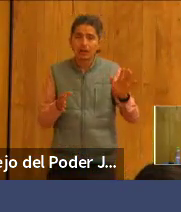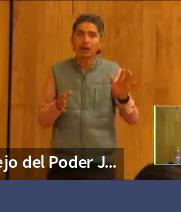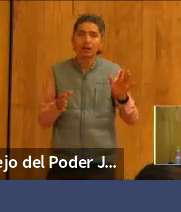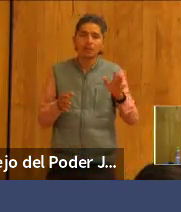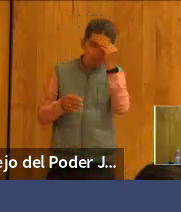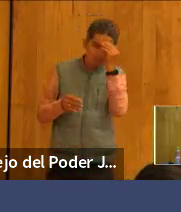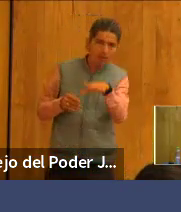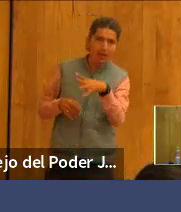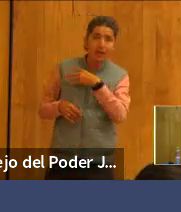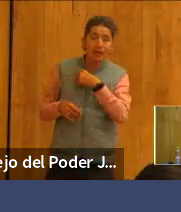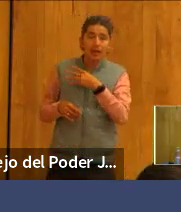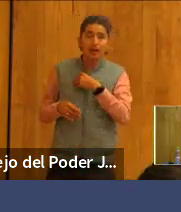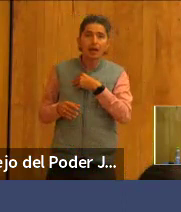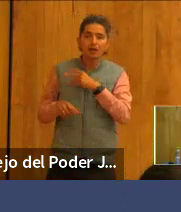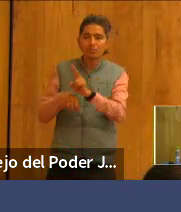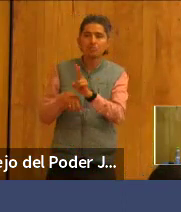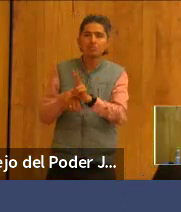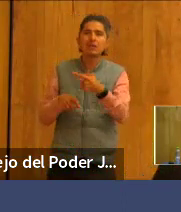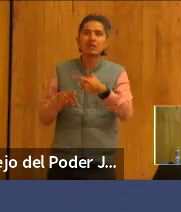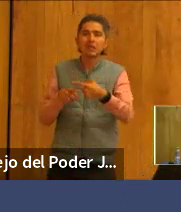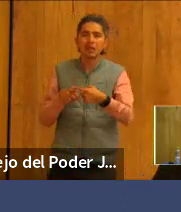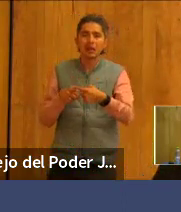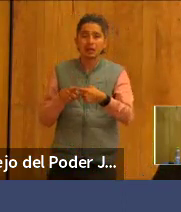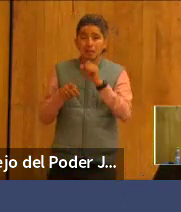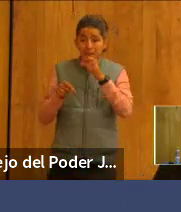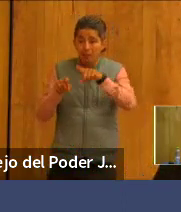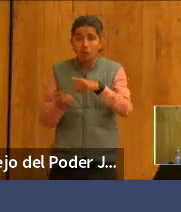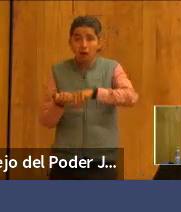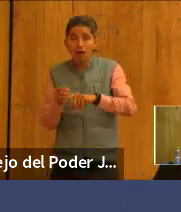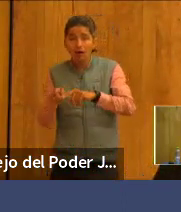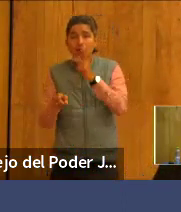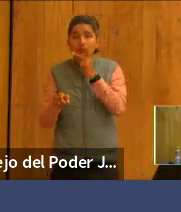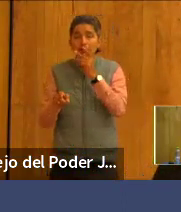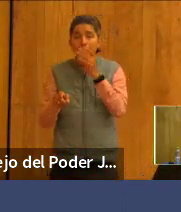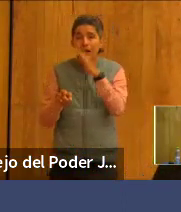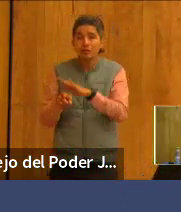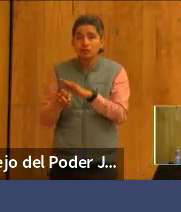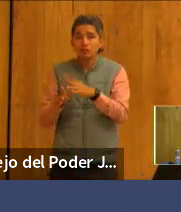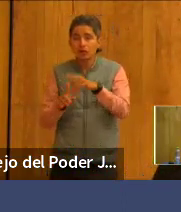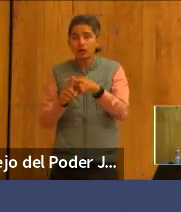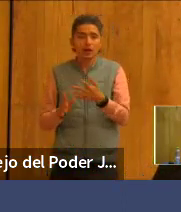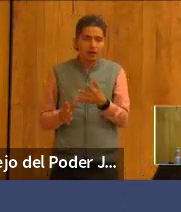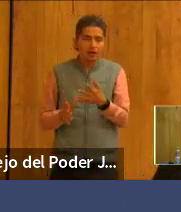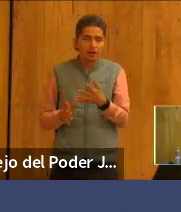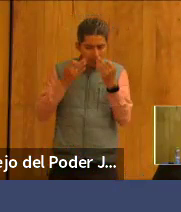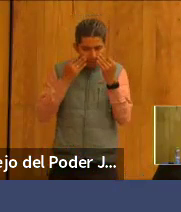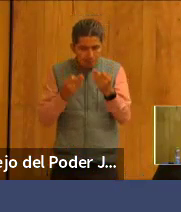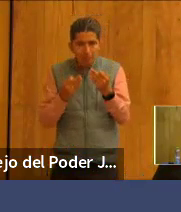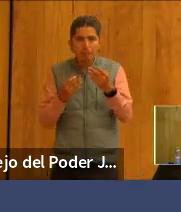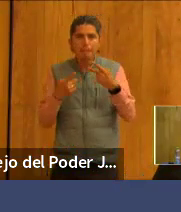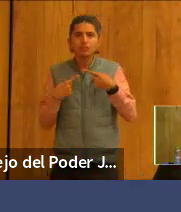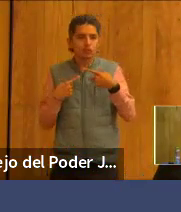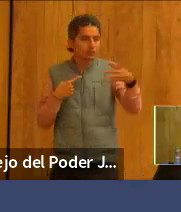dejaba a sus hijos al cuidado del agresor. No se afectó la fiabilidad de ninguno de los